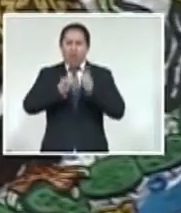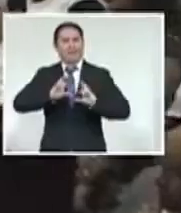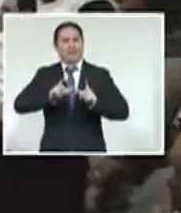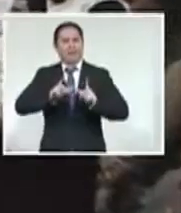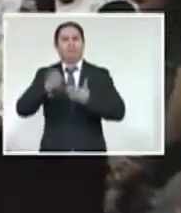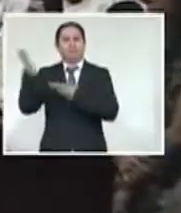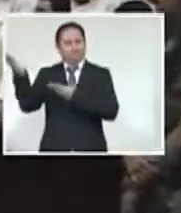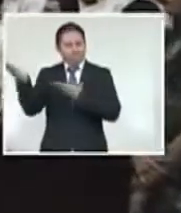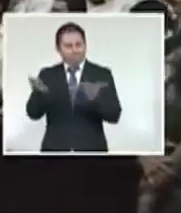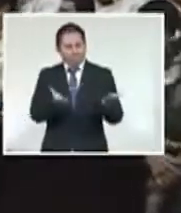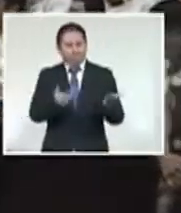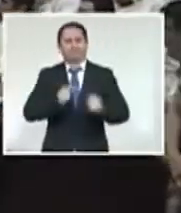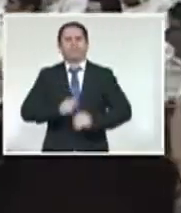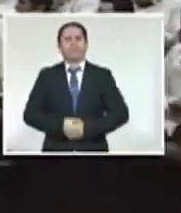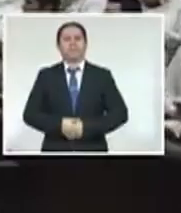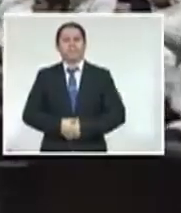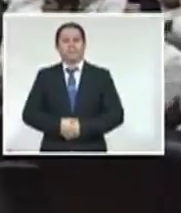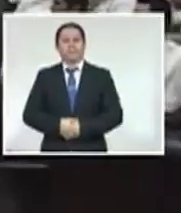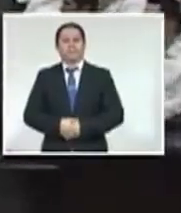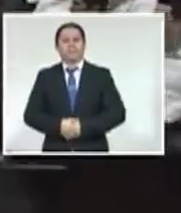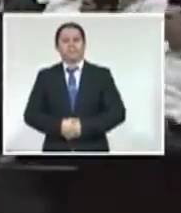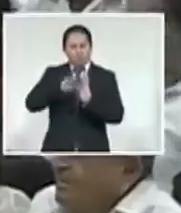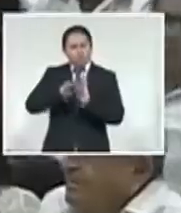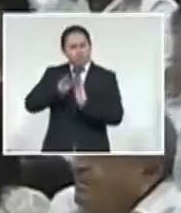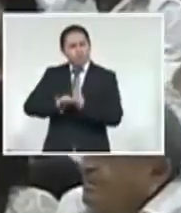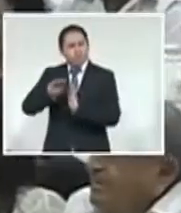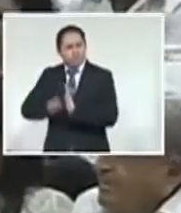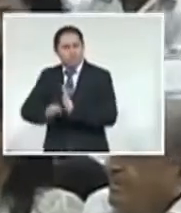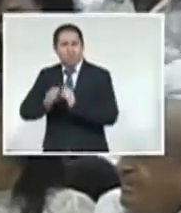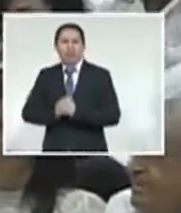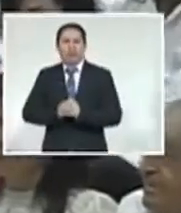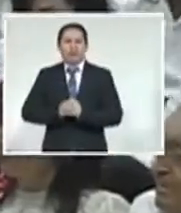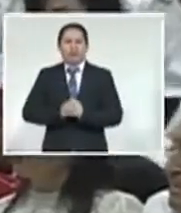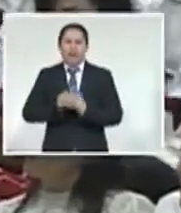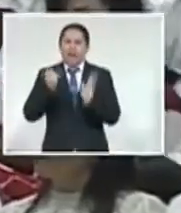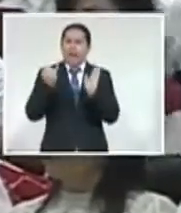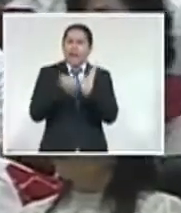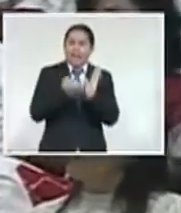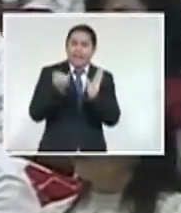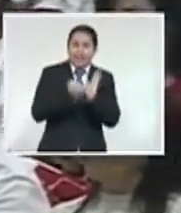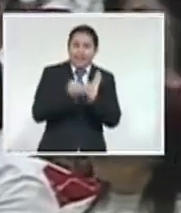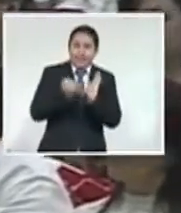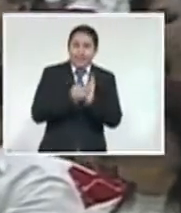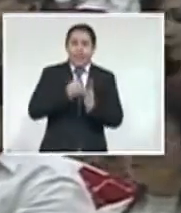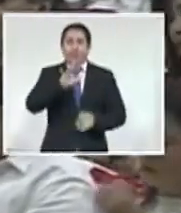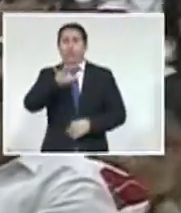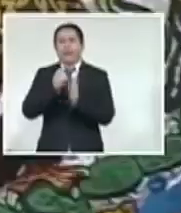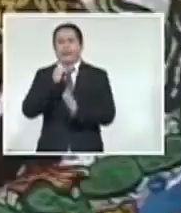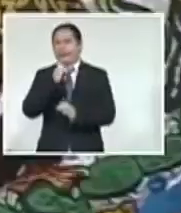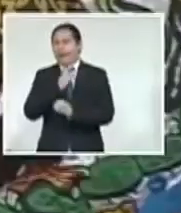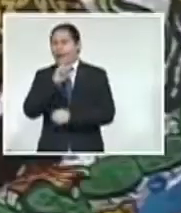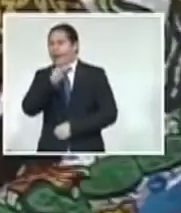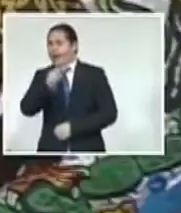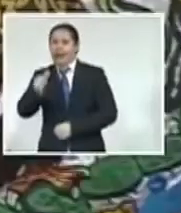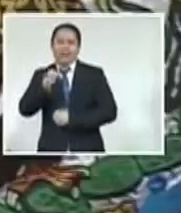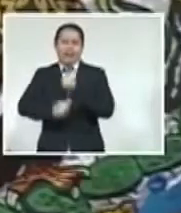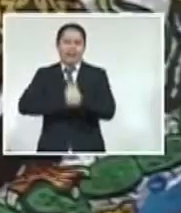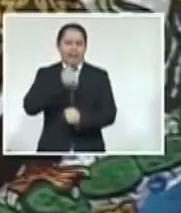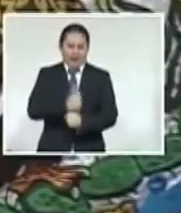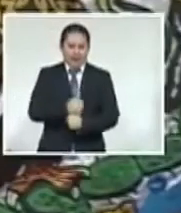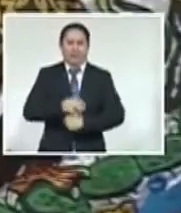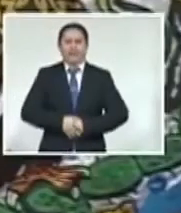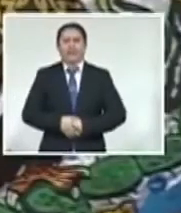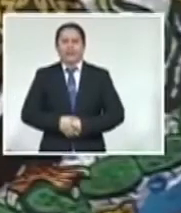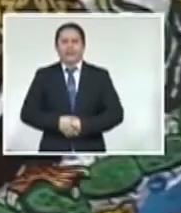drogas. De acuerdo a firmas internacionales, Chiapas es un estado confiable para las inversiones, por lo que dijo. Anteriormente